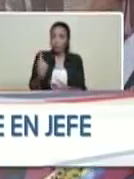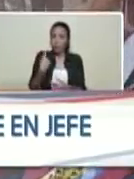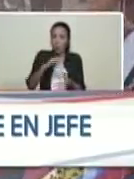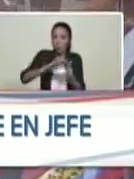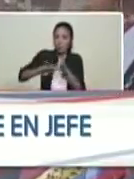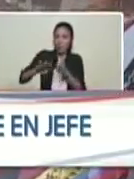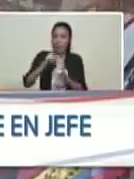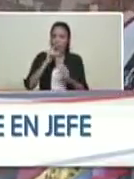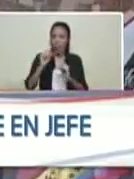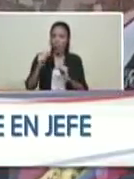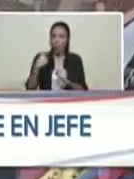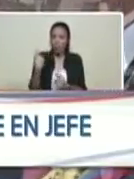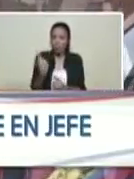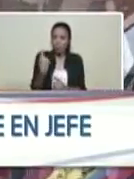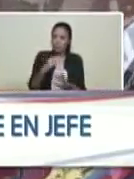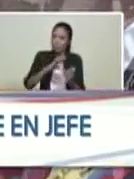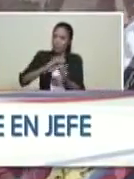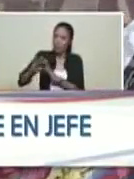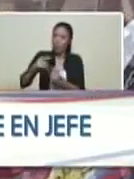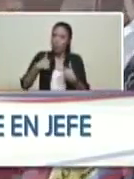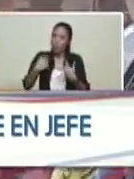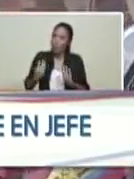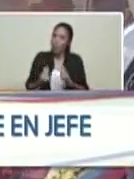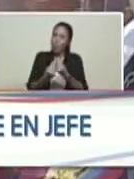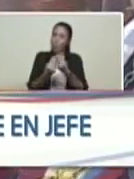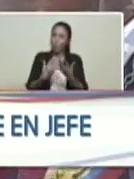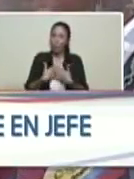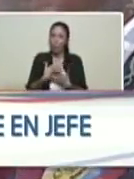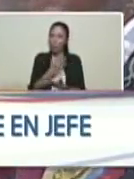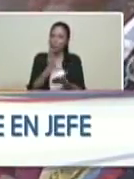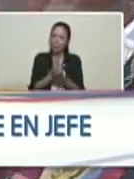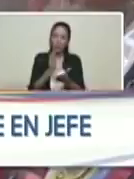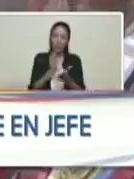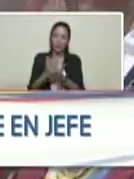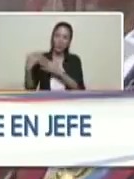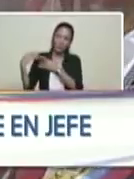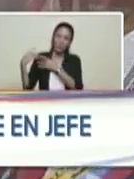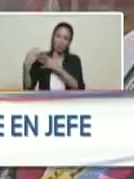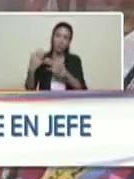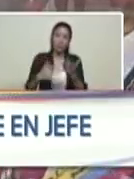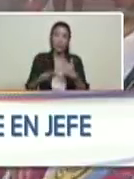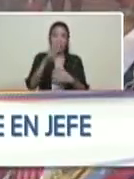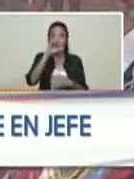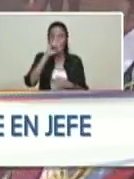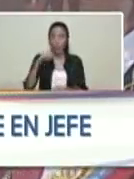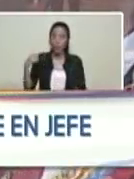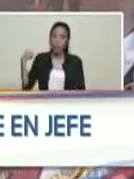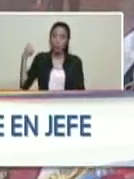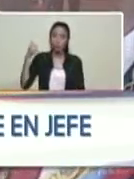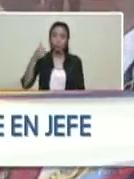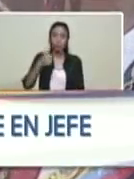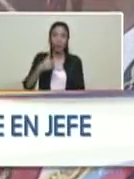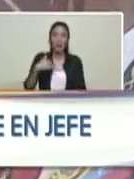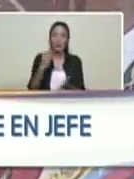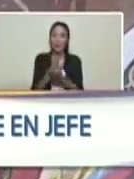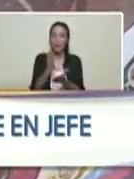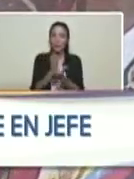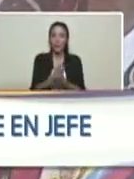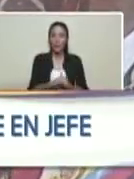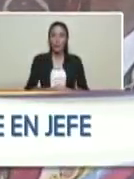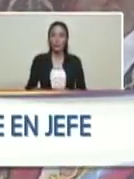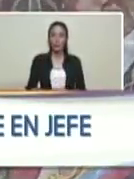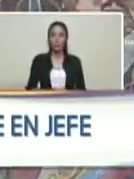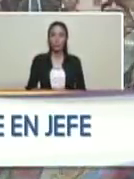en ninguna de las batallas complejas y difíciles de estos cinco años siempre cuando la fuerza